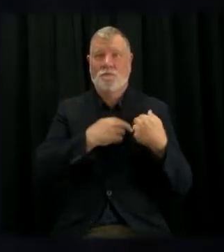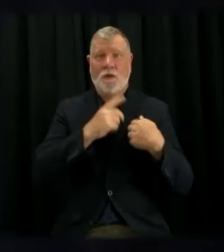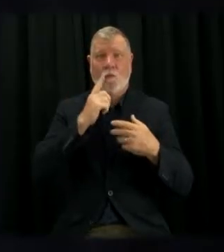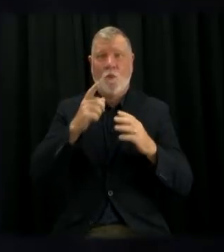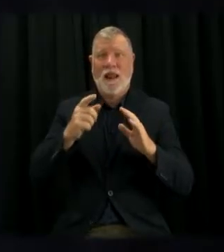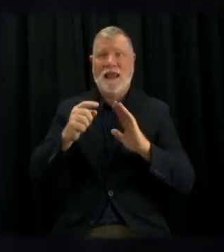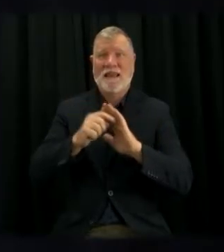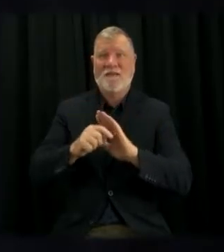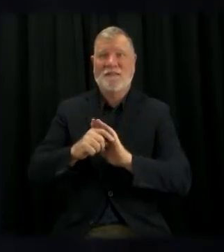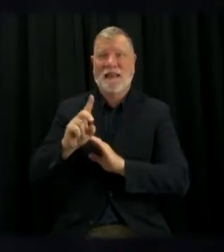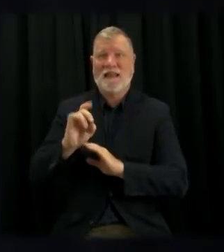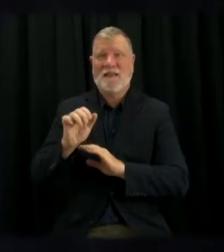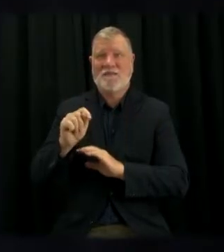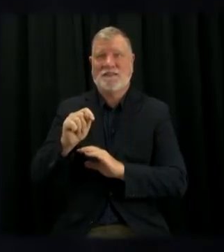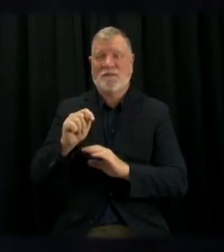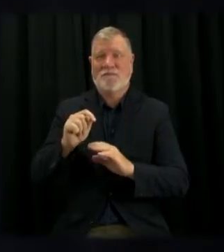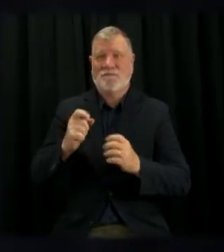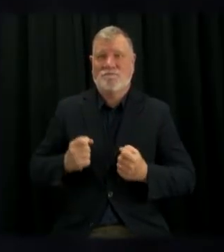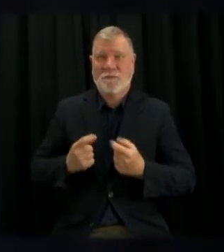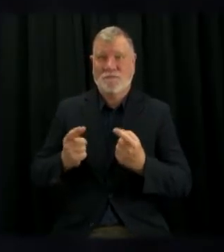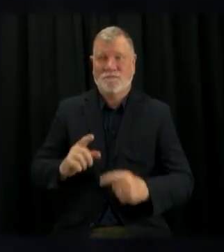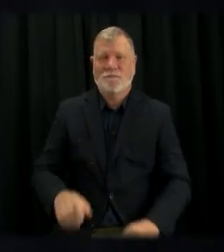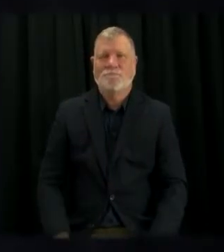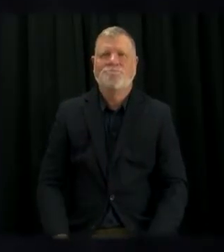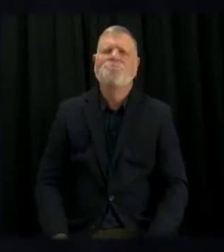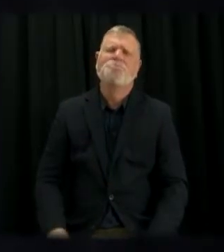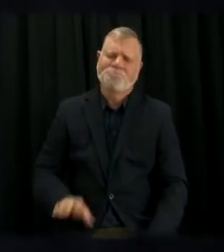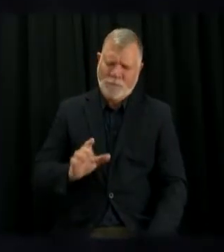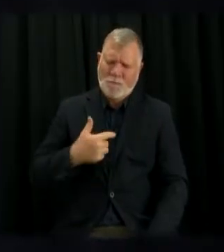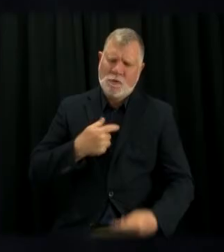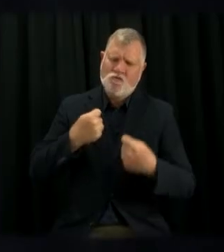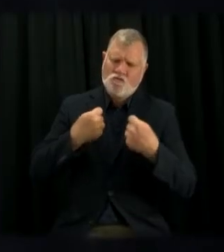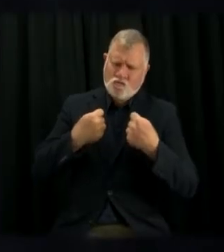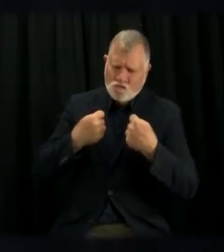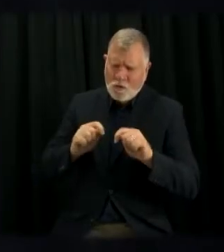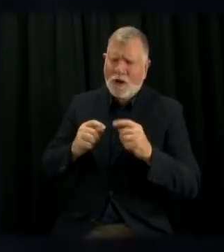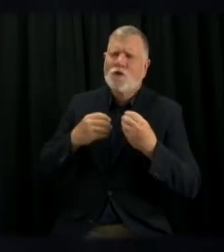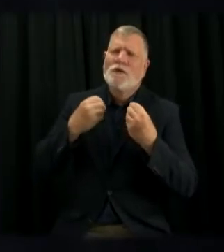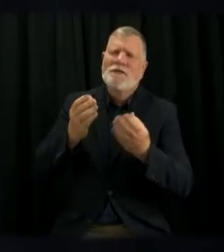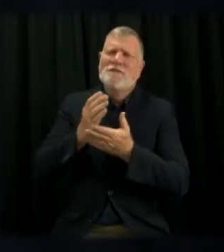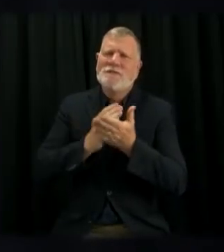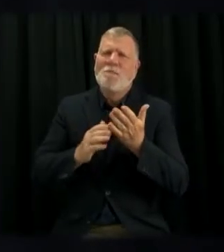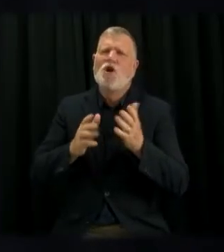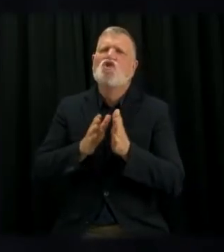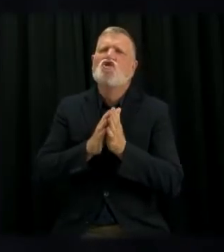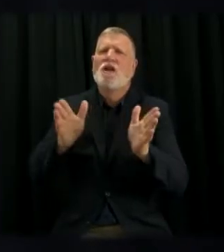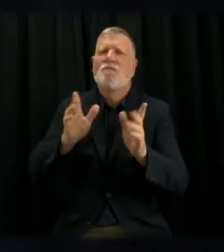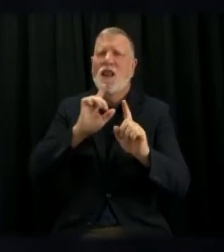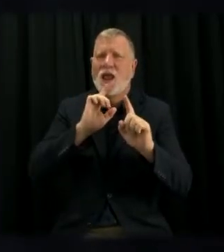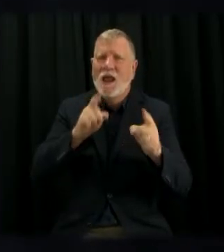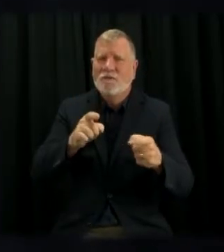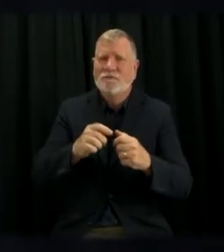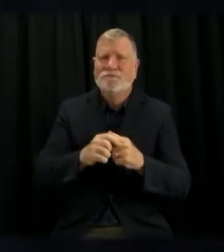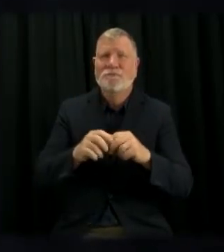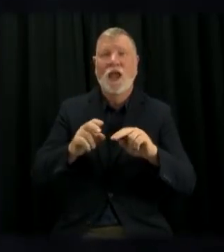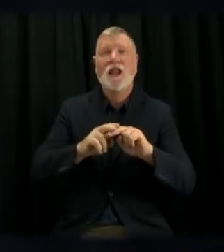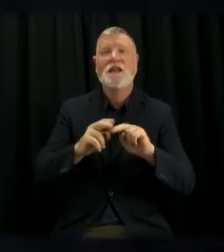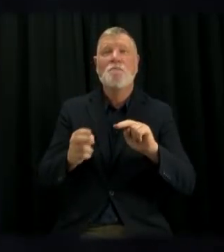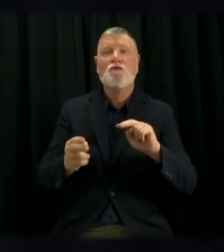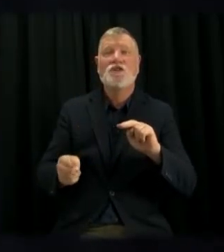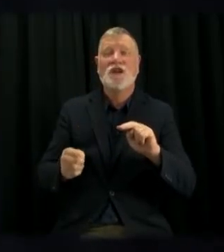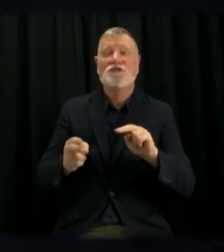La responsabilidad fiscal permite un presupuesto deficitario. Voy a contestar algunas y las otras las vamos a referir.